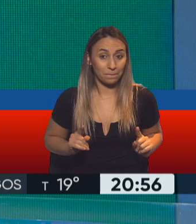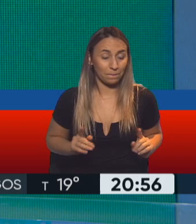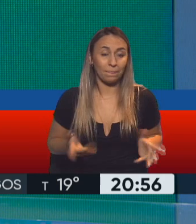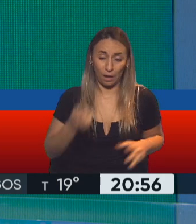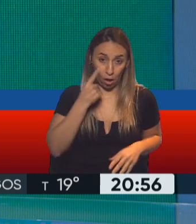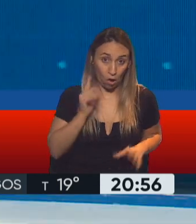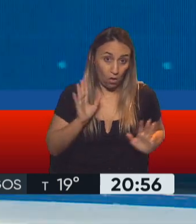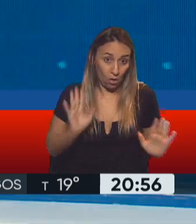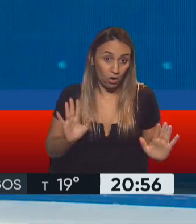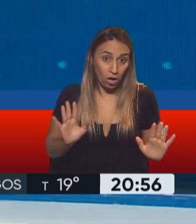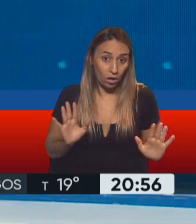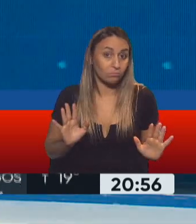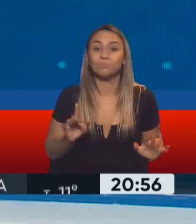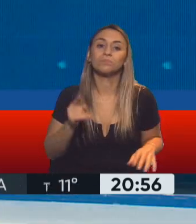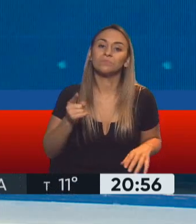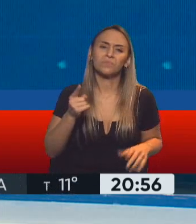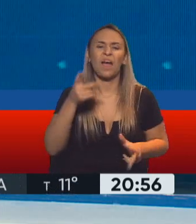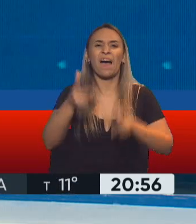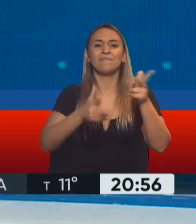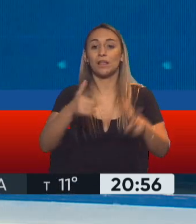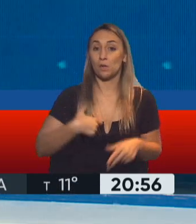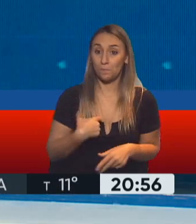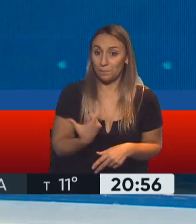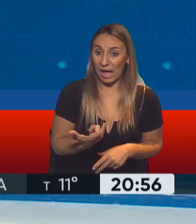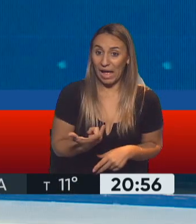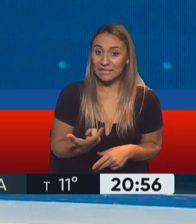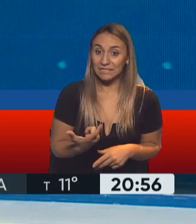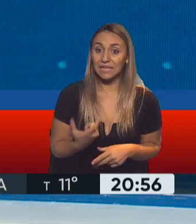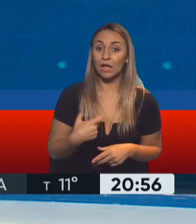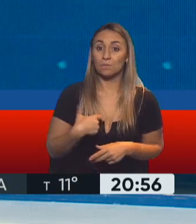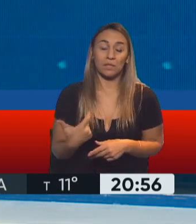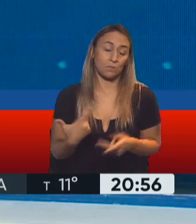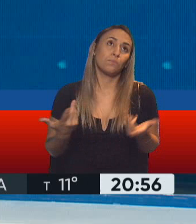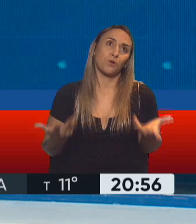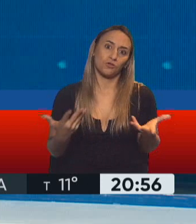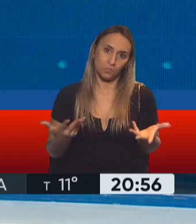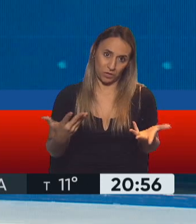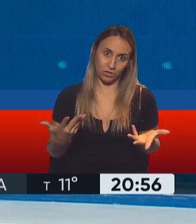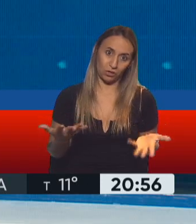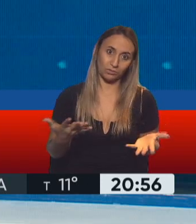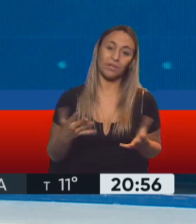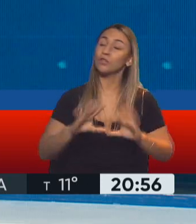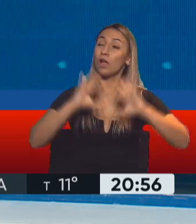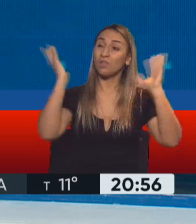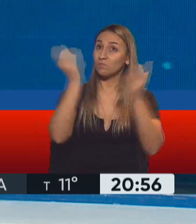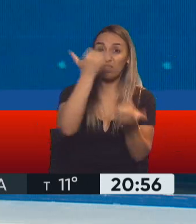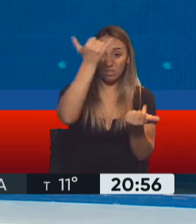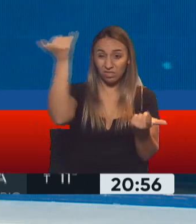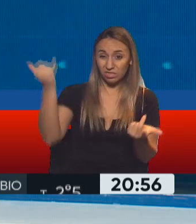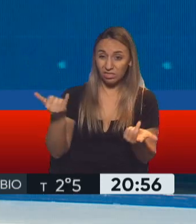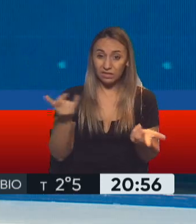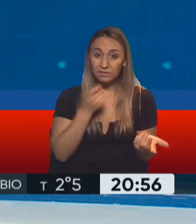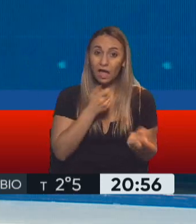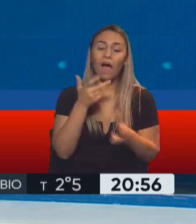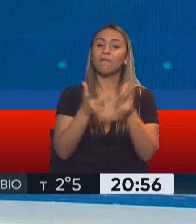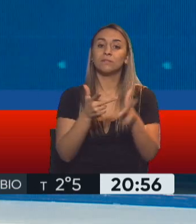generar miedo a por ejemplo hablar de un pase sanitario que es algo absolutamente lógico que se está implementando en todo el mundo dijo conté no me ha de hablar de una